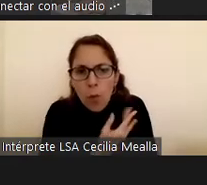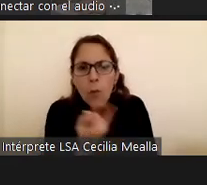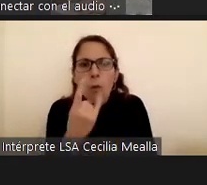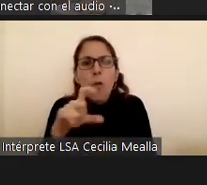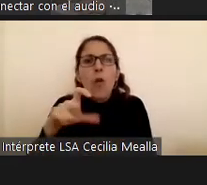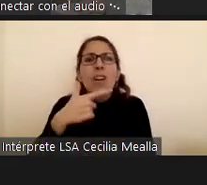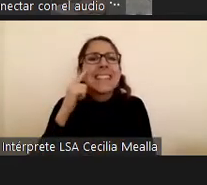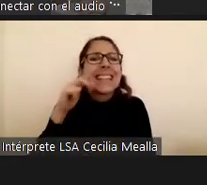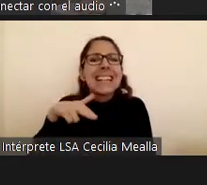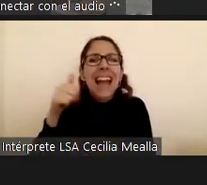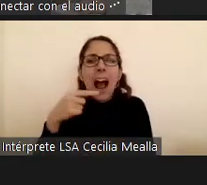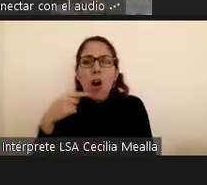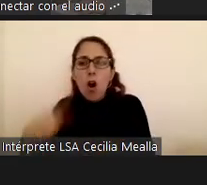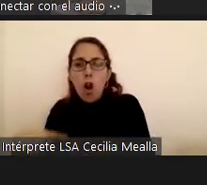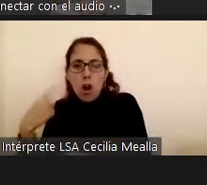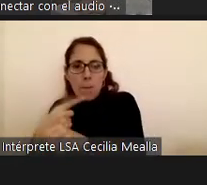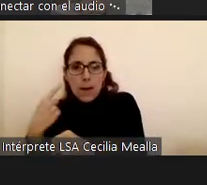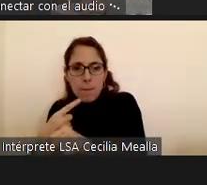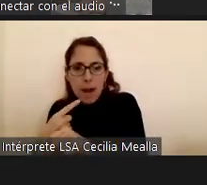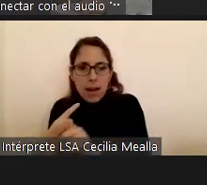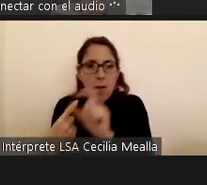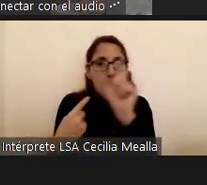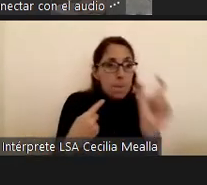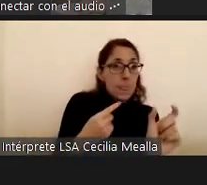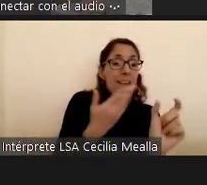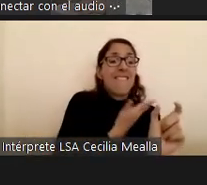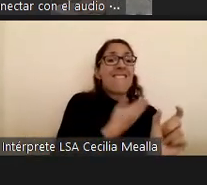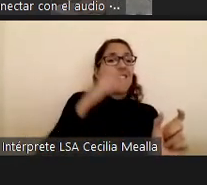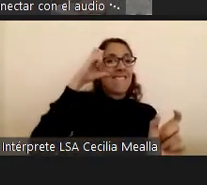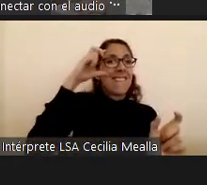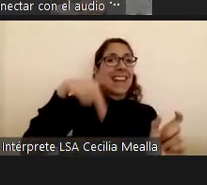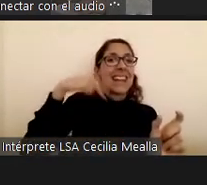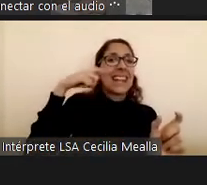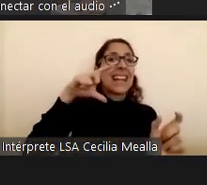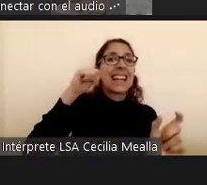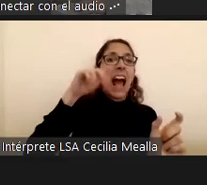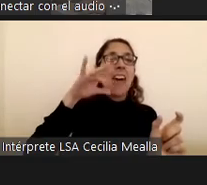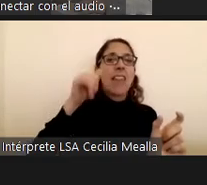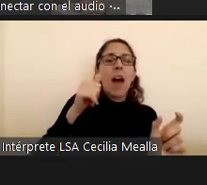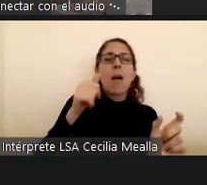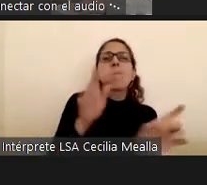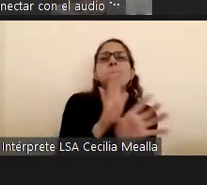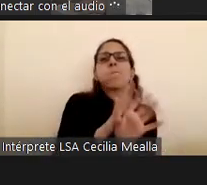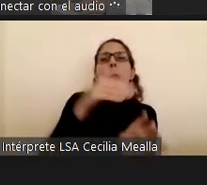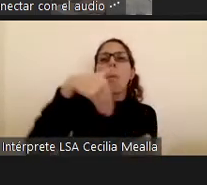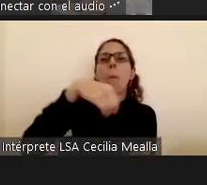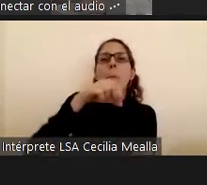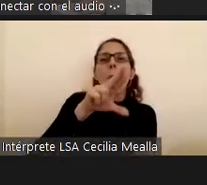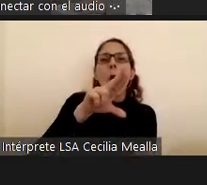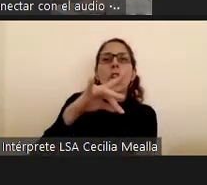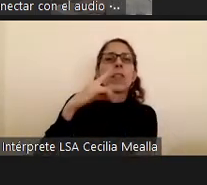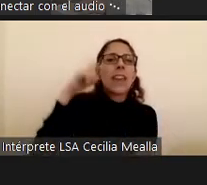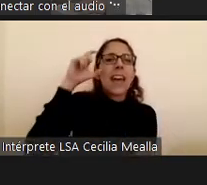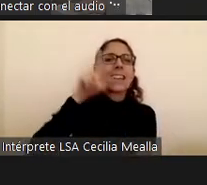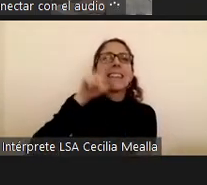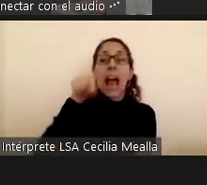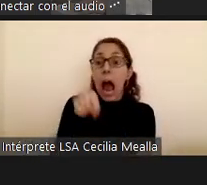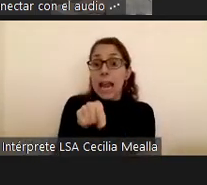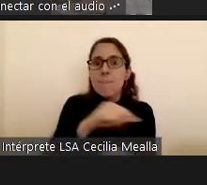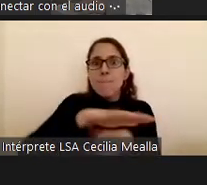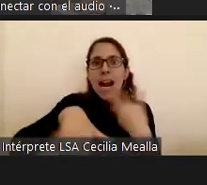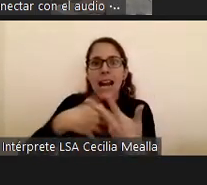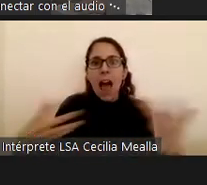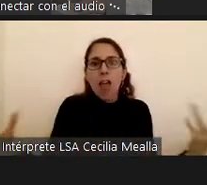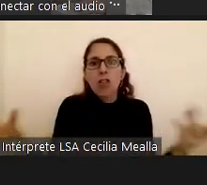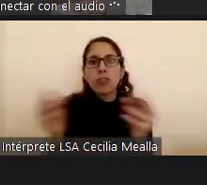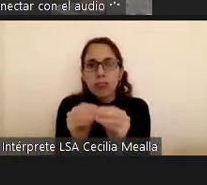mordiente químico. Entonces lo que acá tienen que completar, aunque está incorporado en el colorante primario, es el